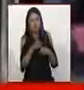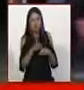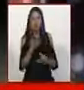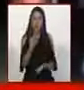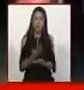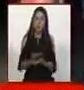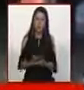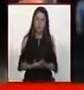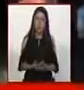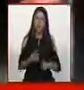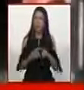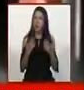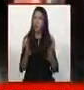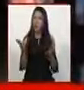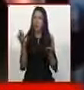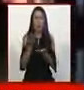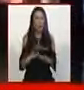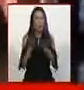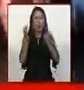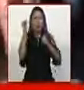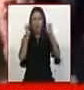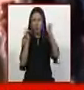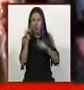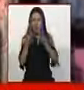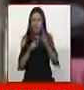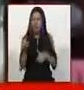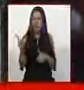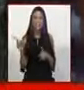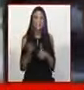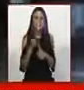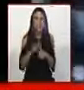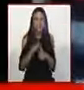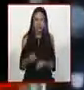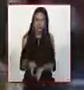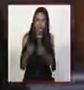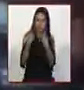favor, cualquier tipo de duda, consulta, siempre se hagan conocer antes de emitir cualquier criterio de prensa.